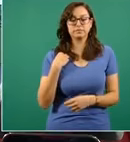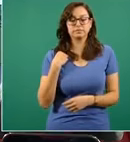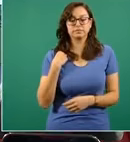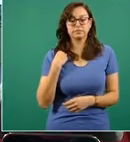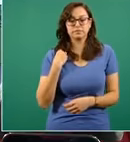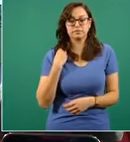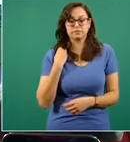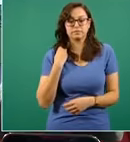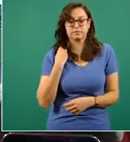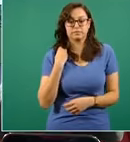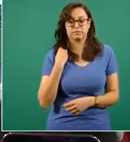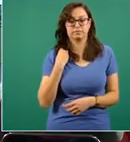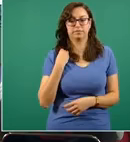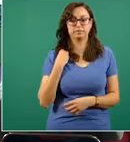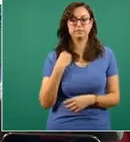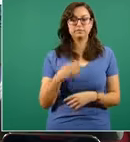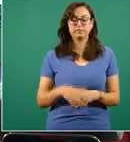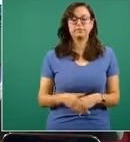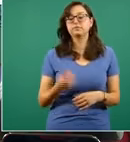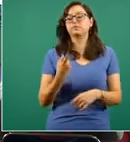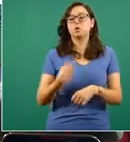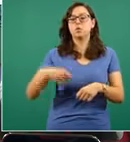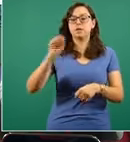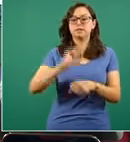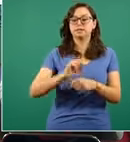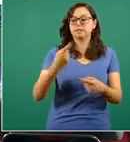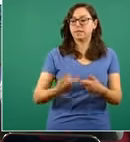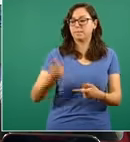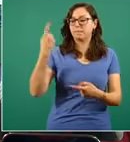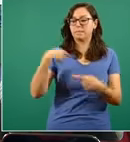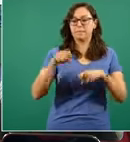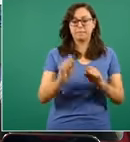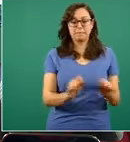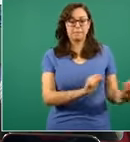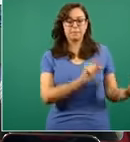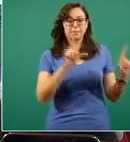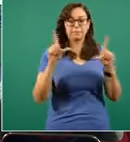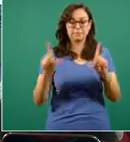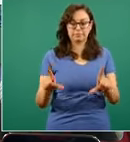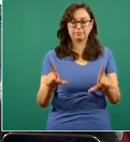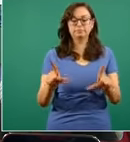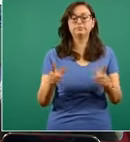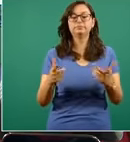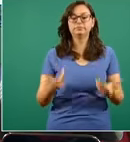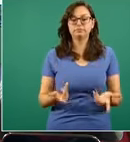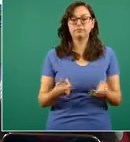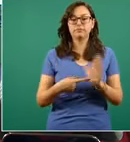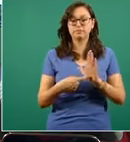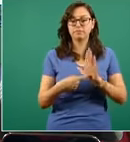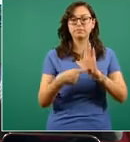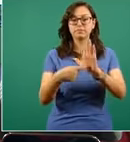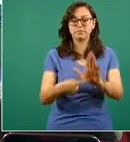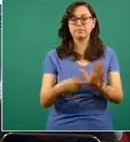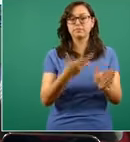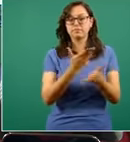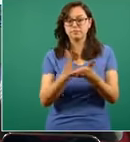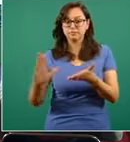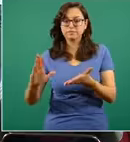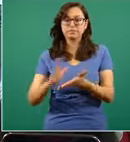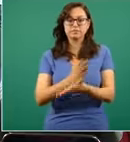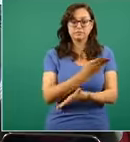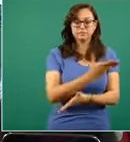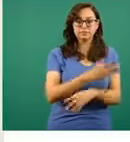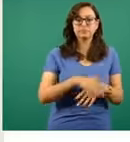Esta diapositiva la empezamos a anexar la semana pasada, precisamente posterior a la activación de la